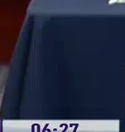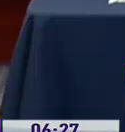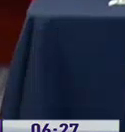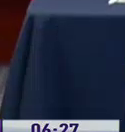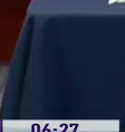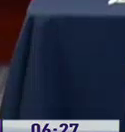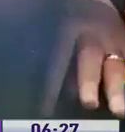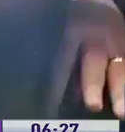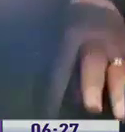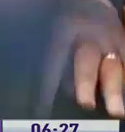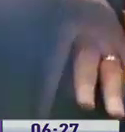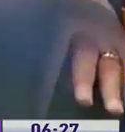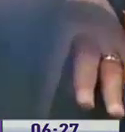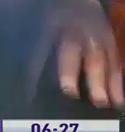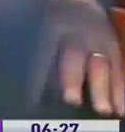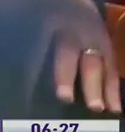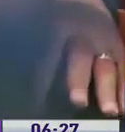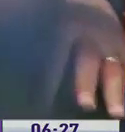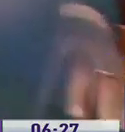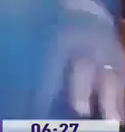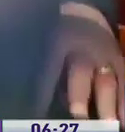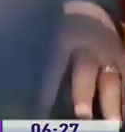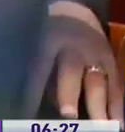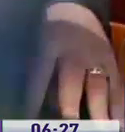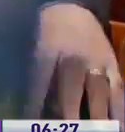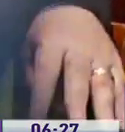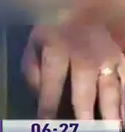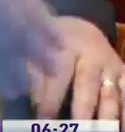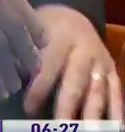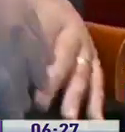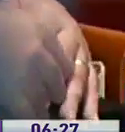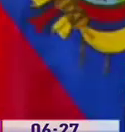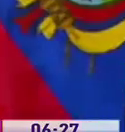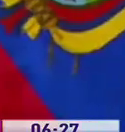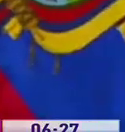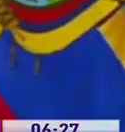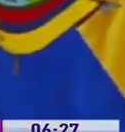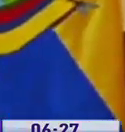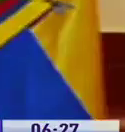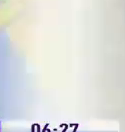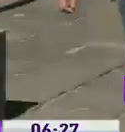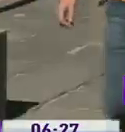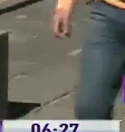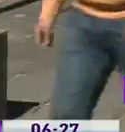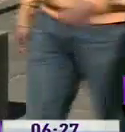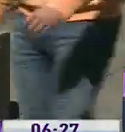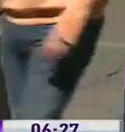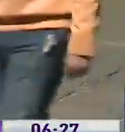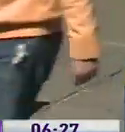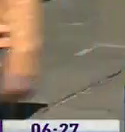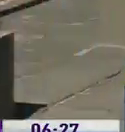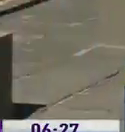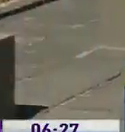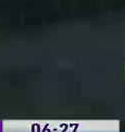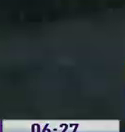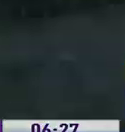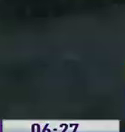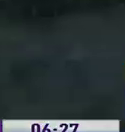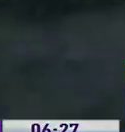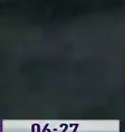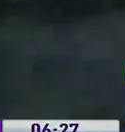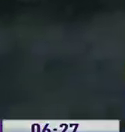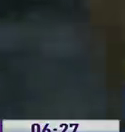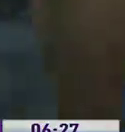reuniones donde resaltaron varias iniciativas y colaboraciones. Además, Olavini solicitó que se archive su